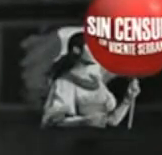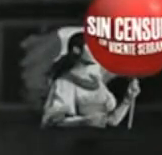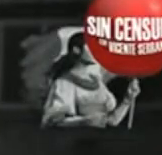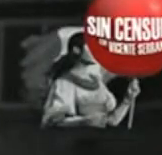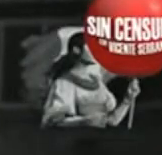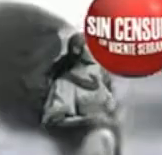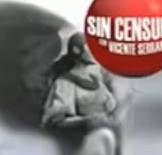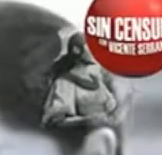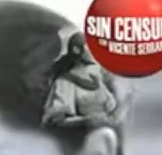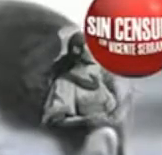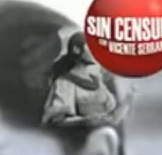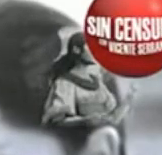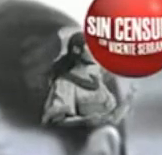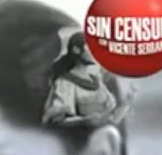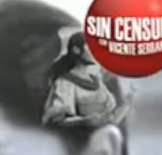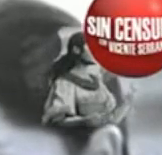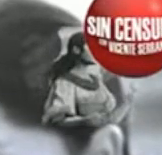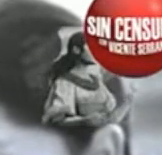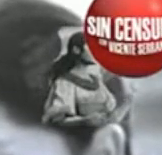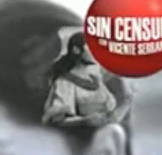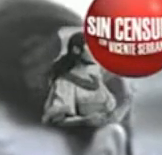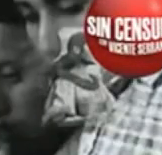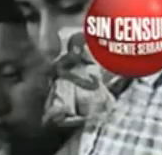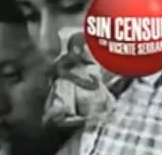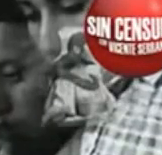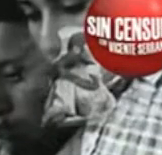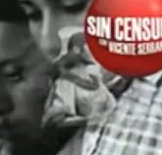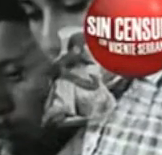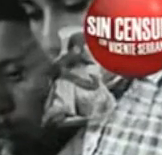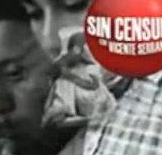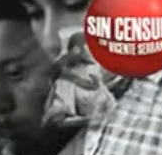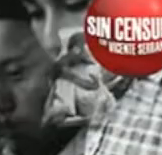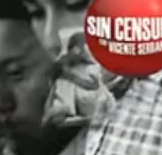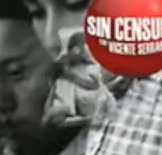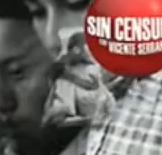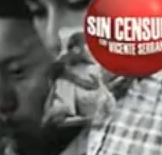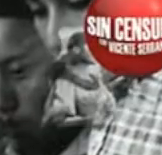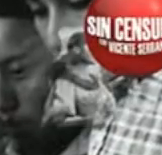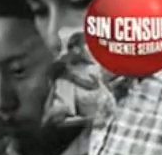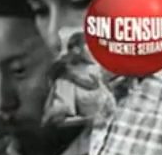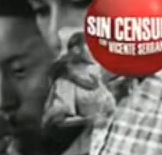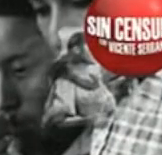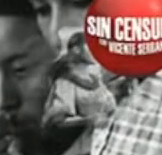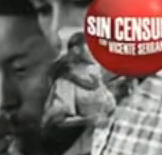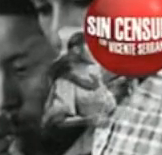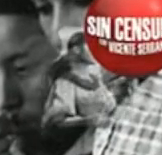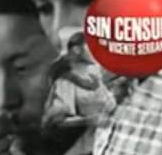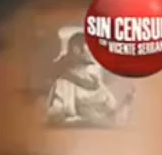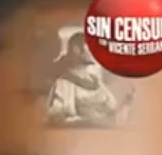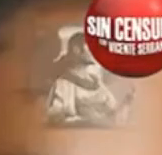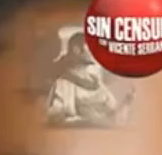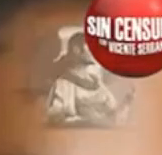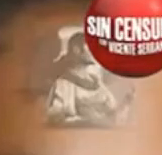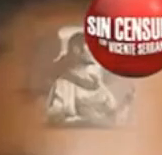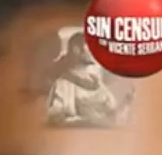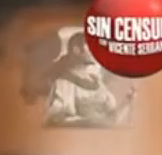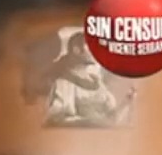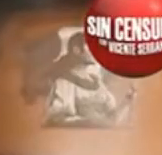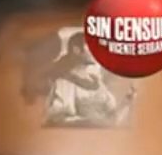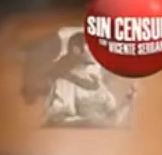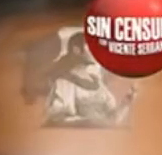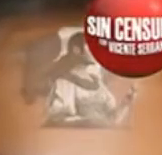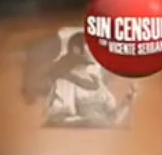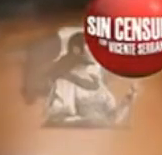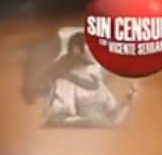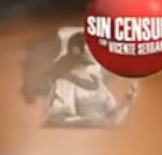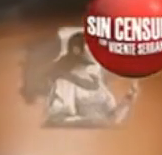de que para lograr la emancipación política y económica de México, la educación es esencial al proveer los elementos para la